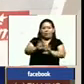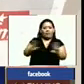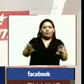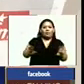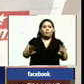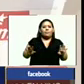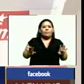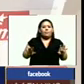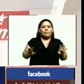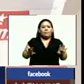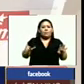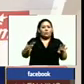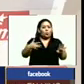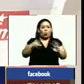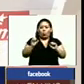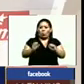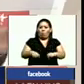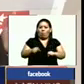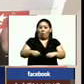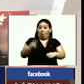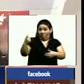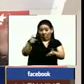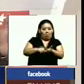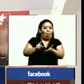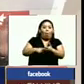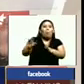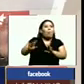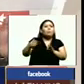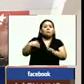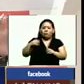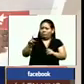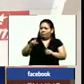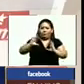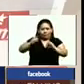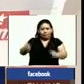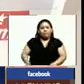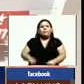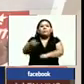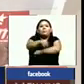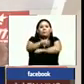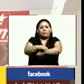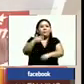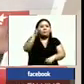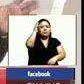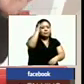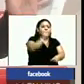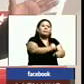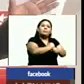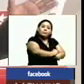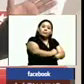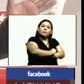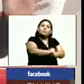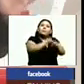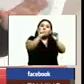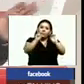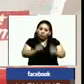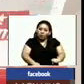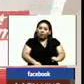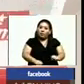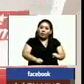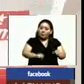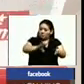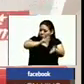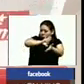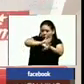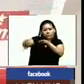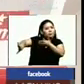ninguna posibilidad de que quedemos en deuda con el Estado, porque hay una aseguranza que permite responder al